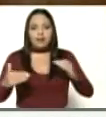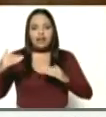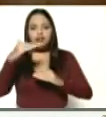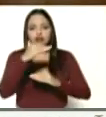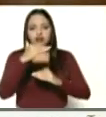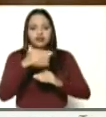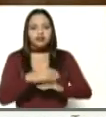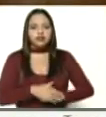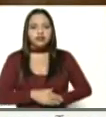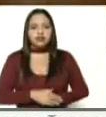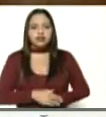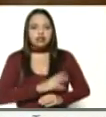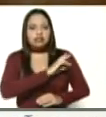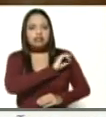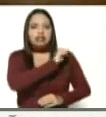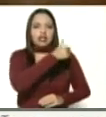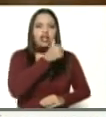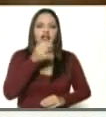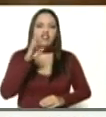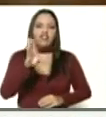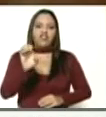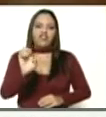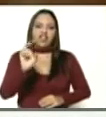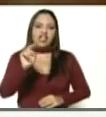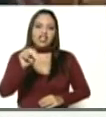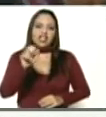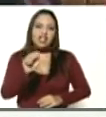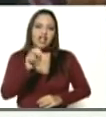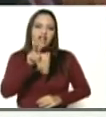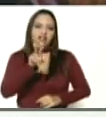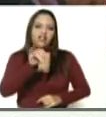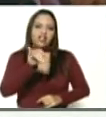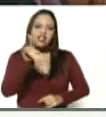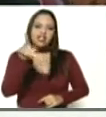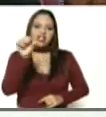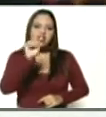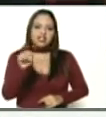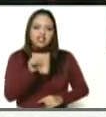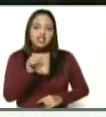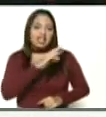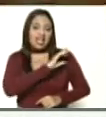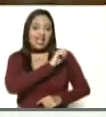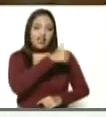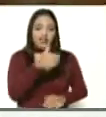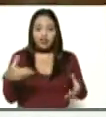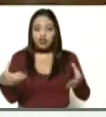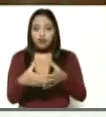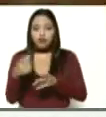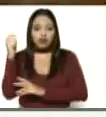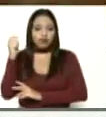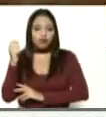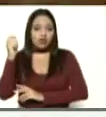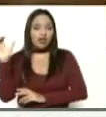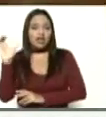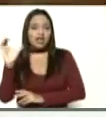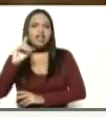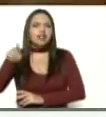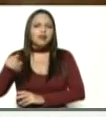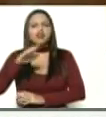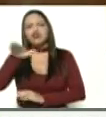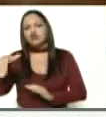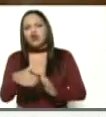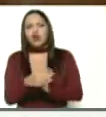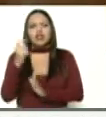general Benavides Torres, quien es el jefe de la fracción, y con usted a todos los diputados y diputadas que hoy se encuentran